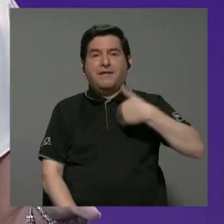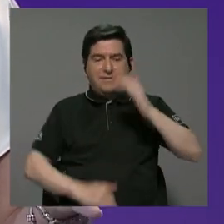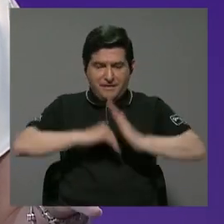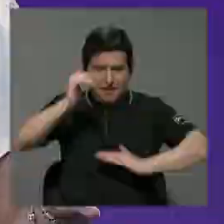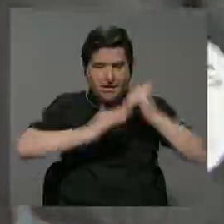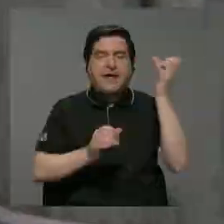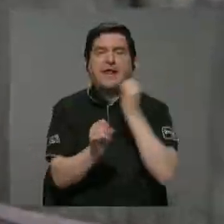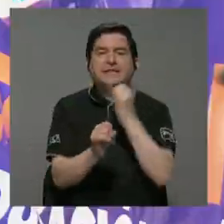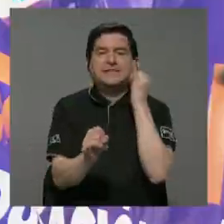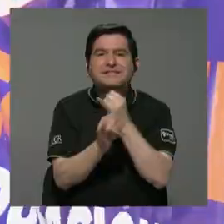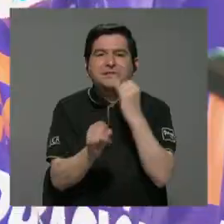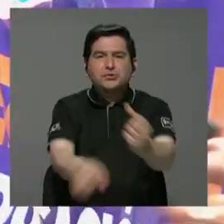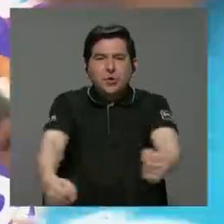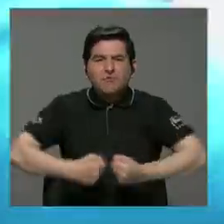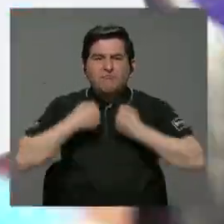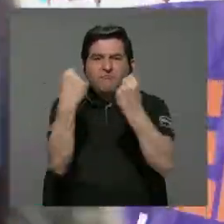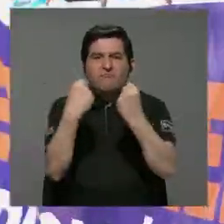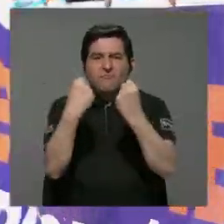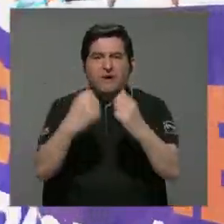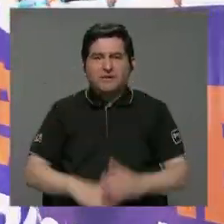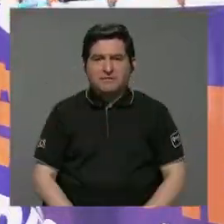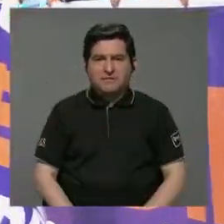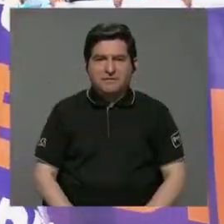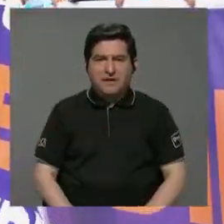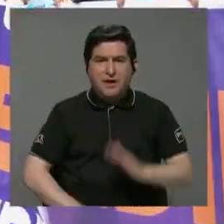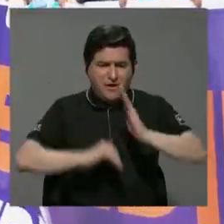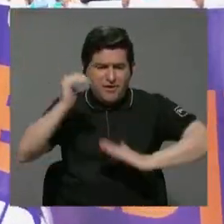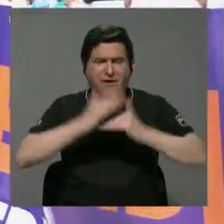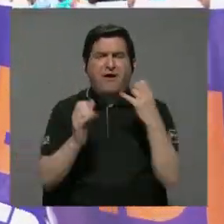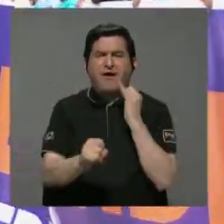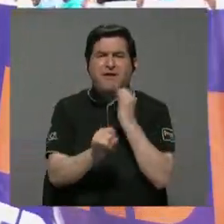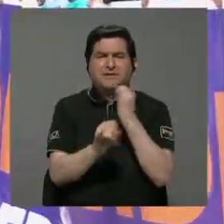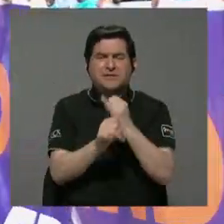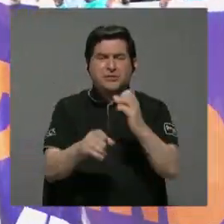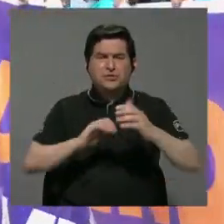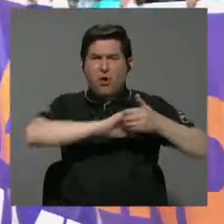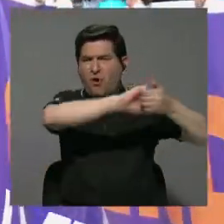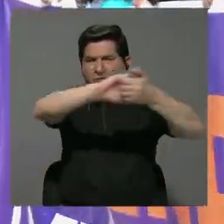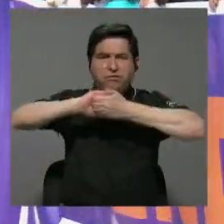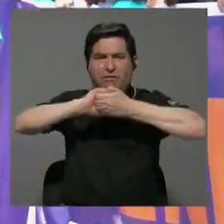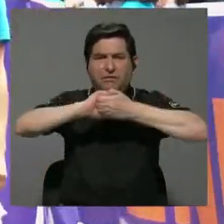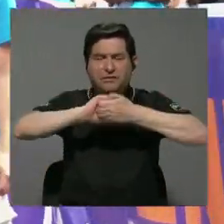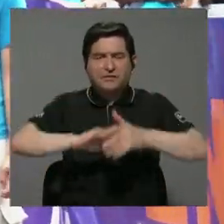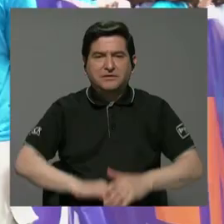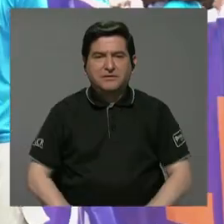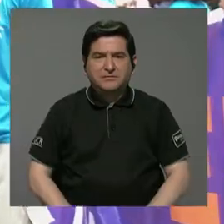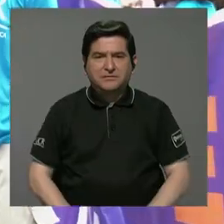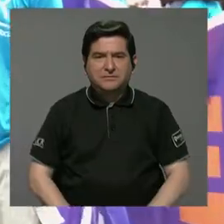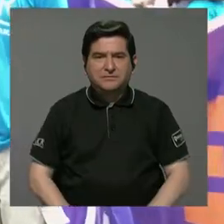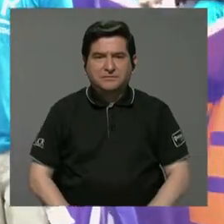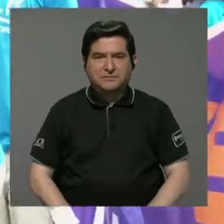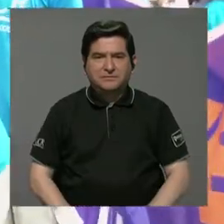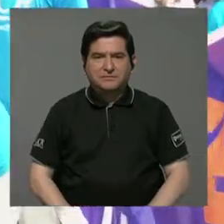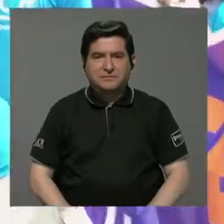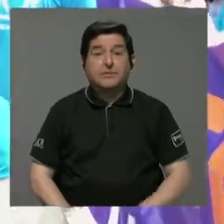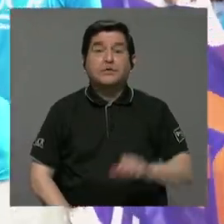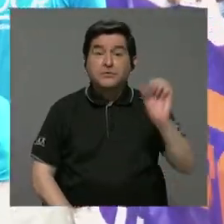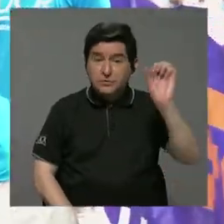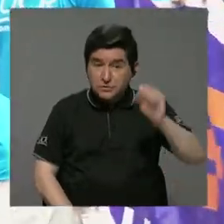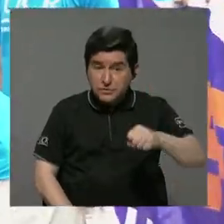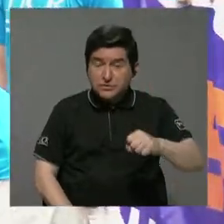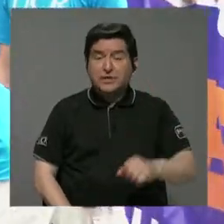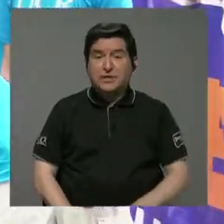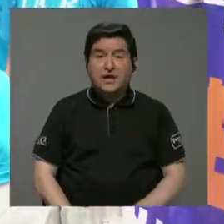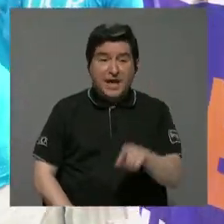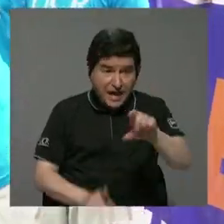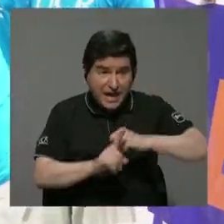construido instituciones fuertes, hemos construido instituciones solidarias, etc. Si no hubiera